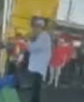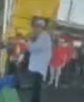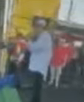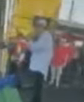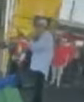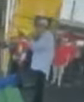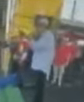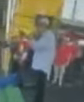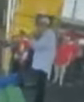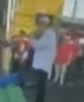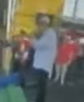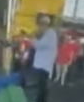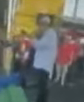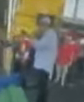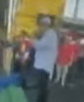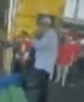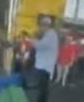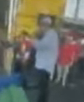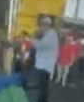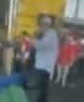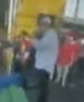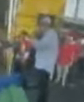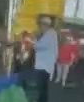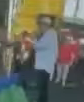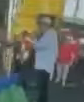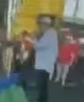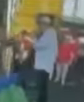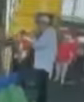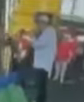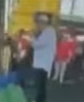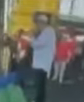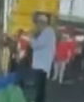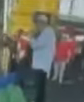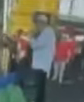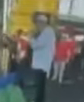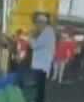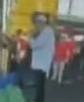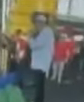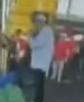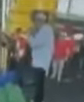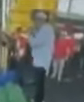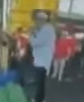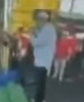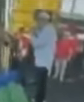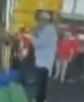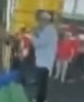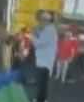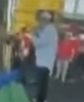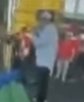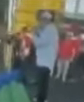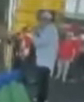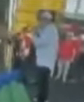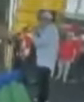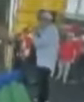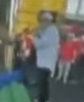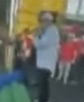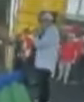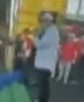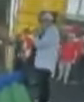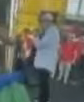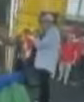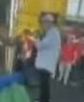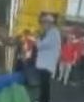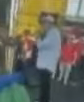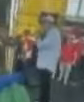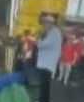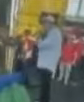hizo morder el polvo de la derrota a la oligarquía de los apellidos en Santa Inés, en esta